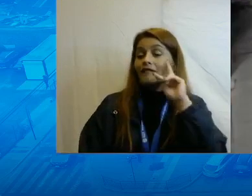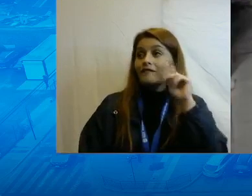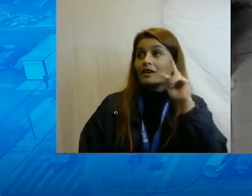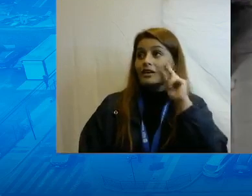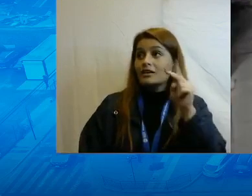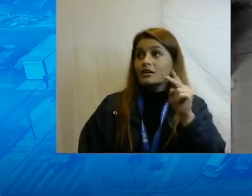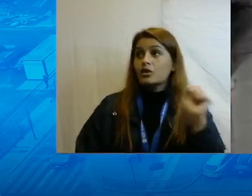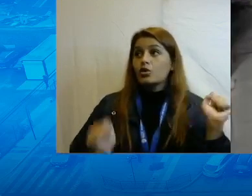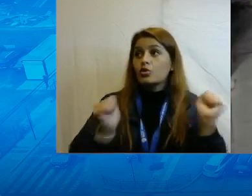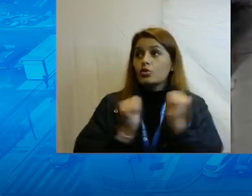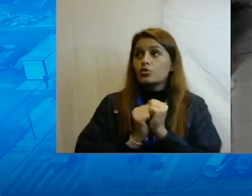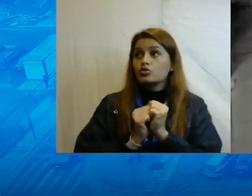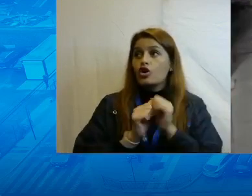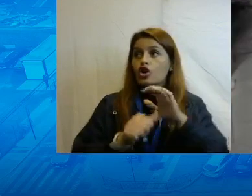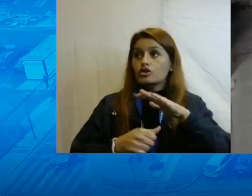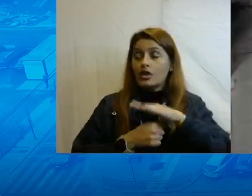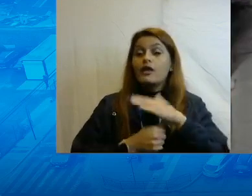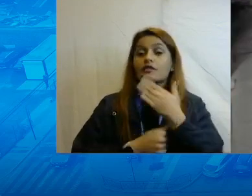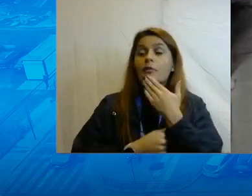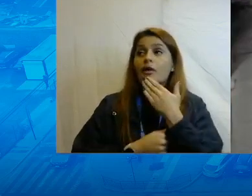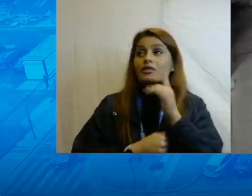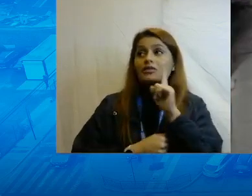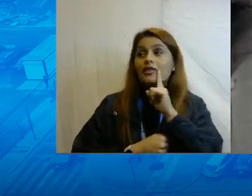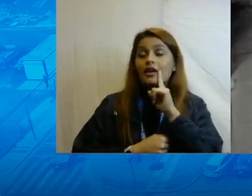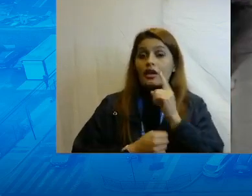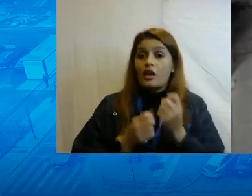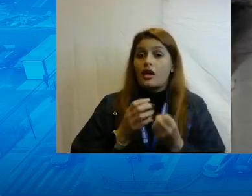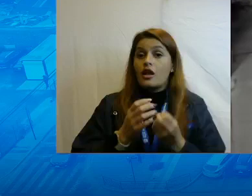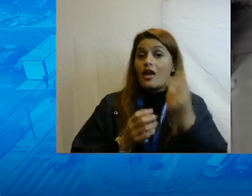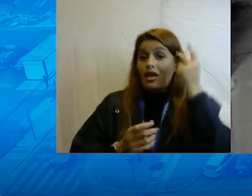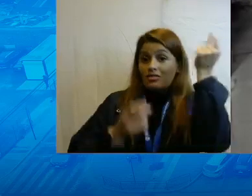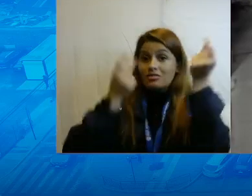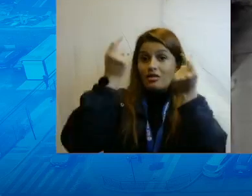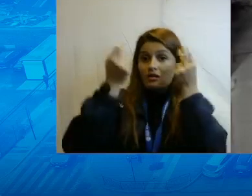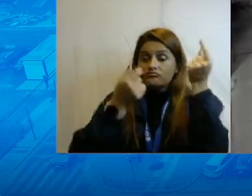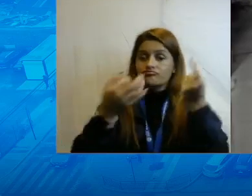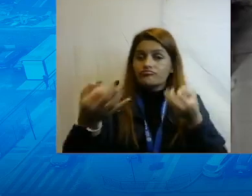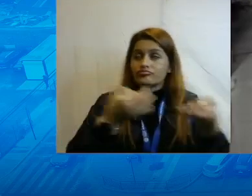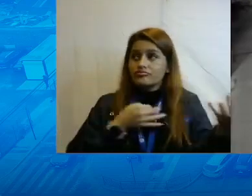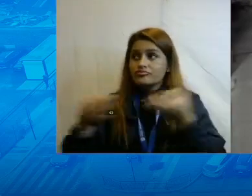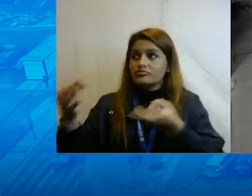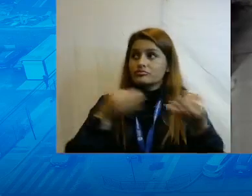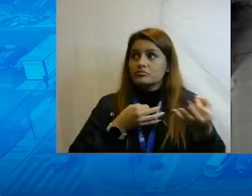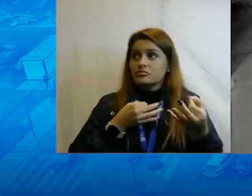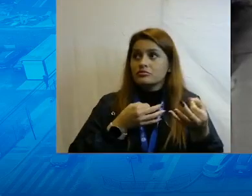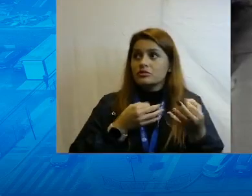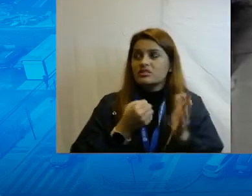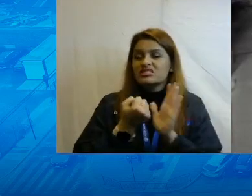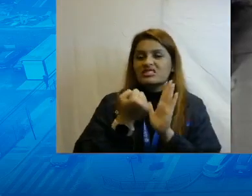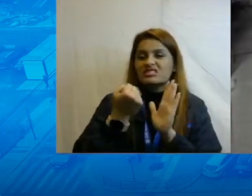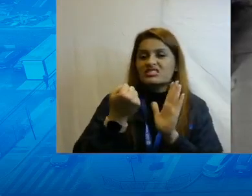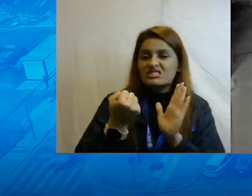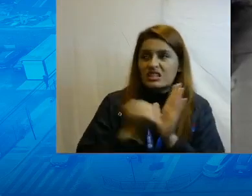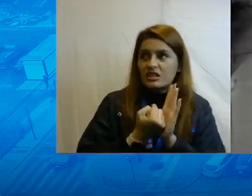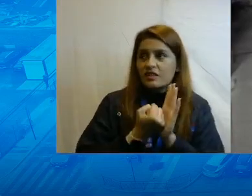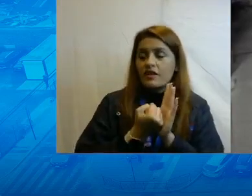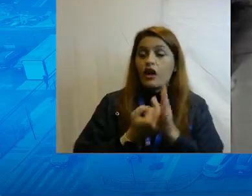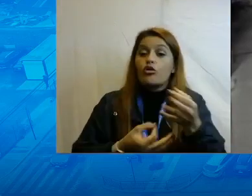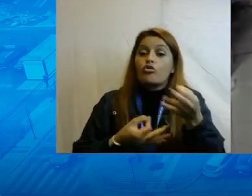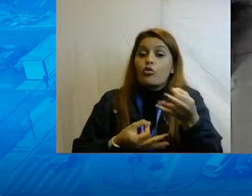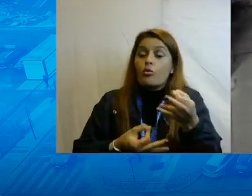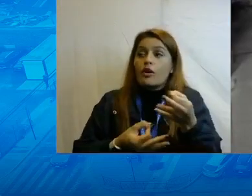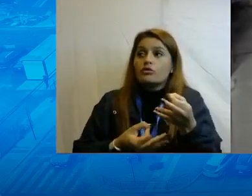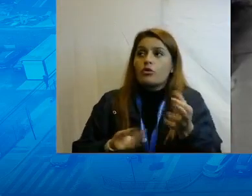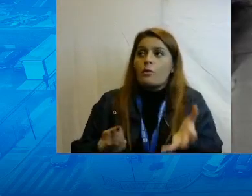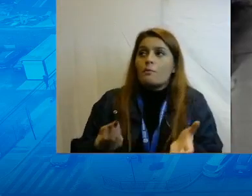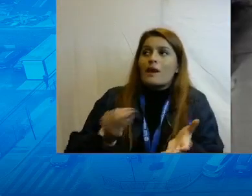con los concejales, también hubo ciertas indicaciones con respecto a certificado con algunos documentos,